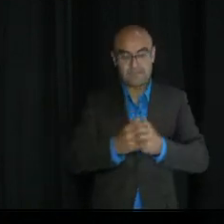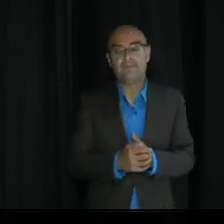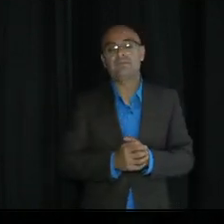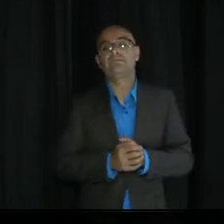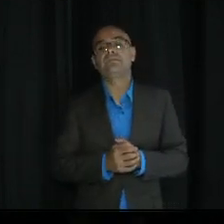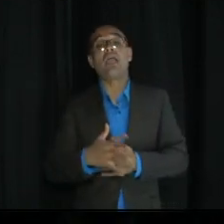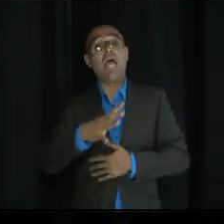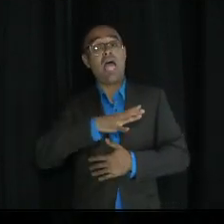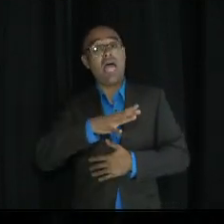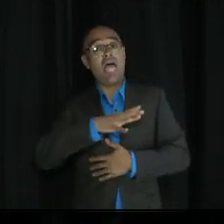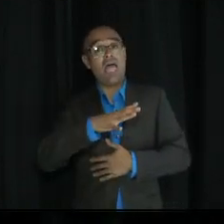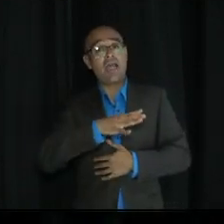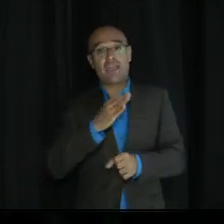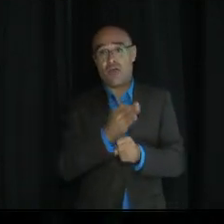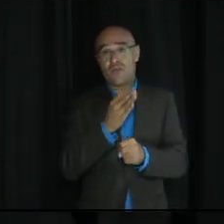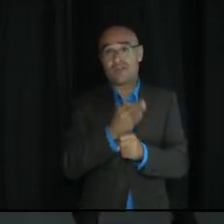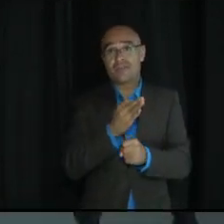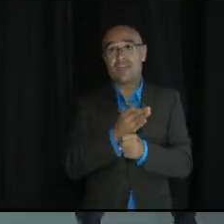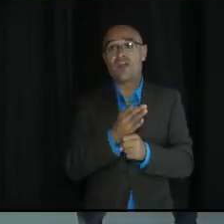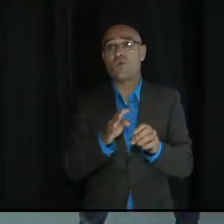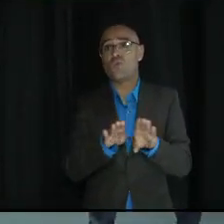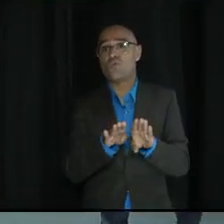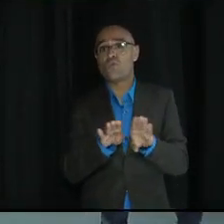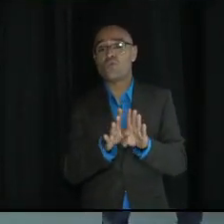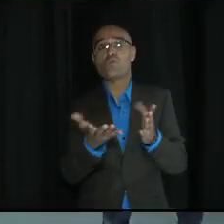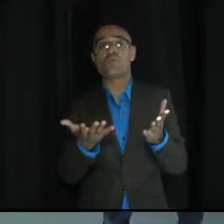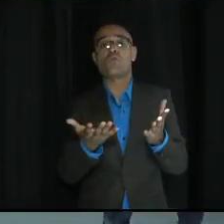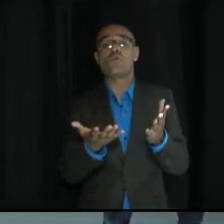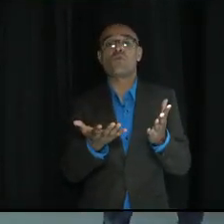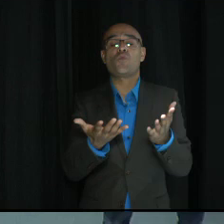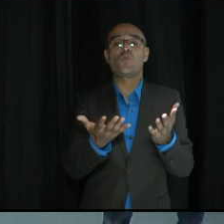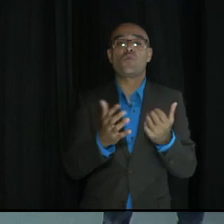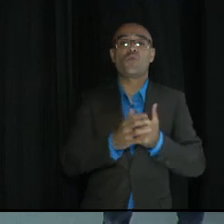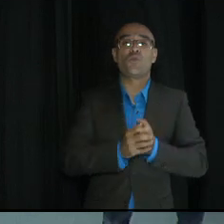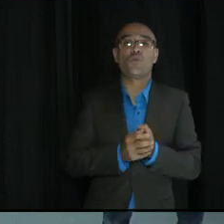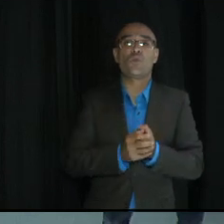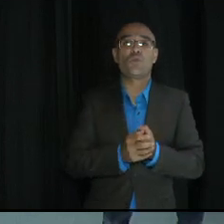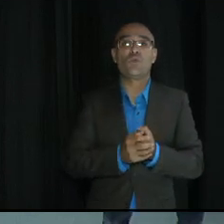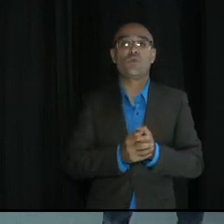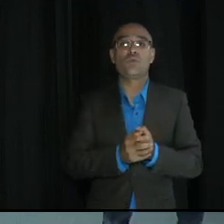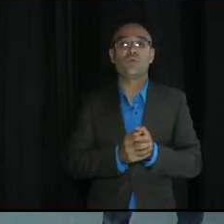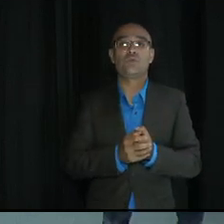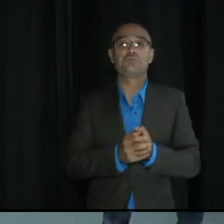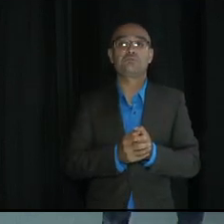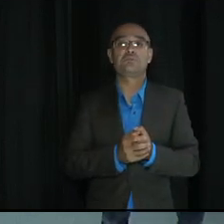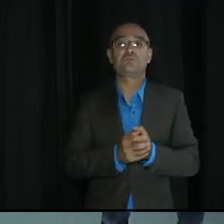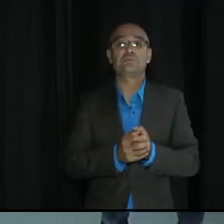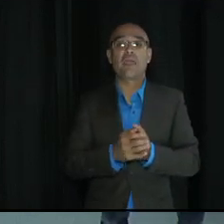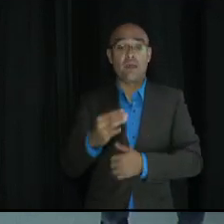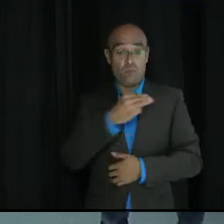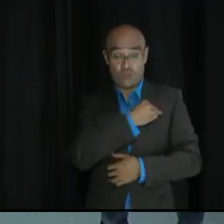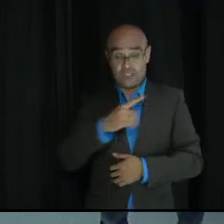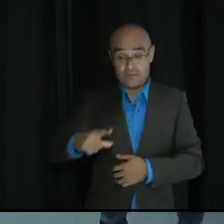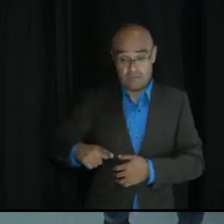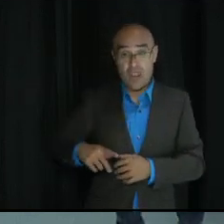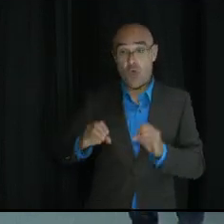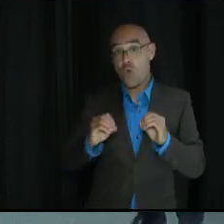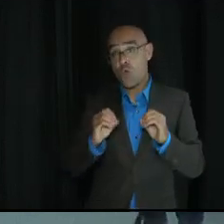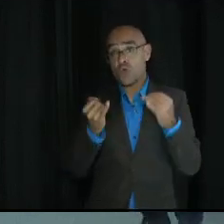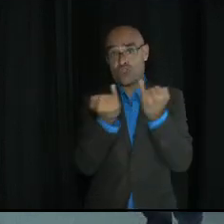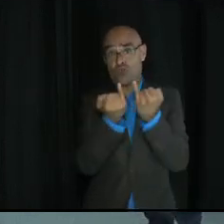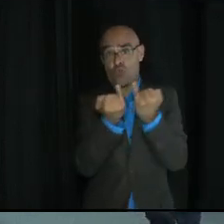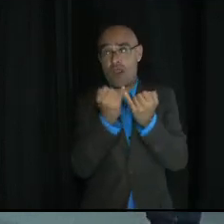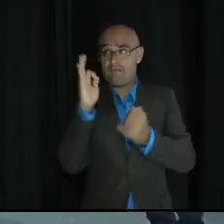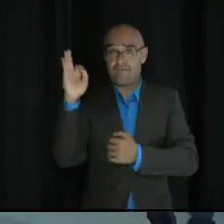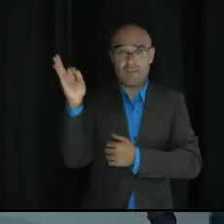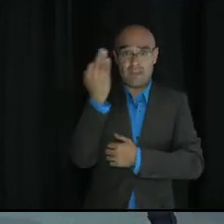jurisdicción concurrente, porque tanto puede ser del ámbito del municipio, como también incluso en materia